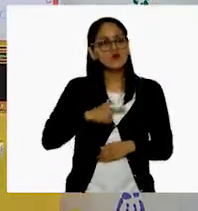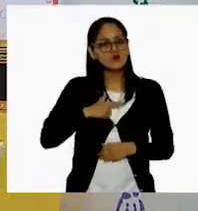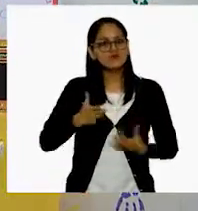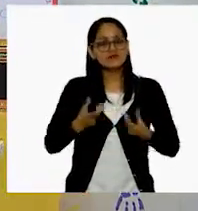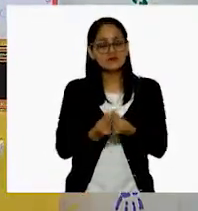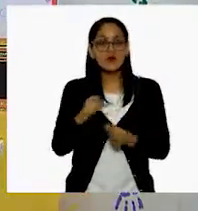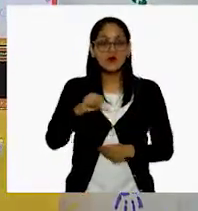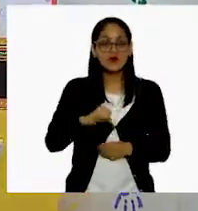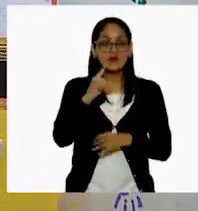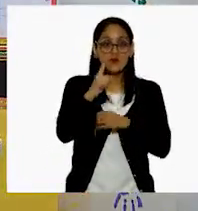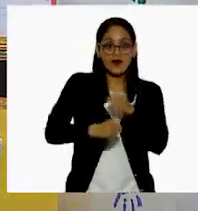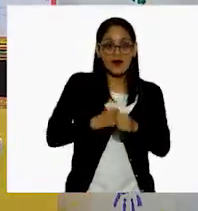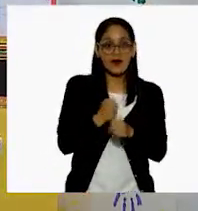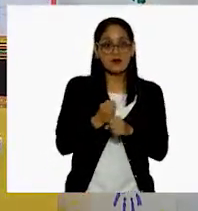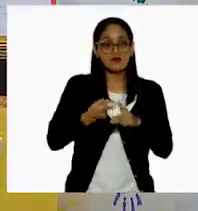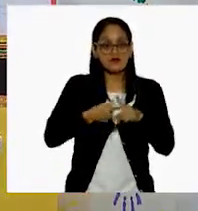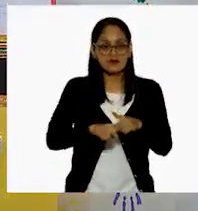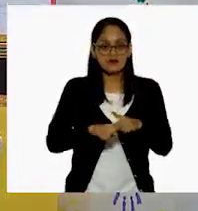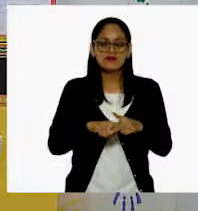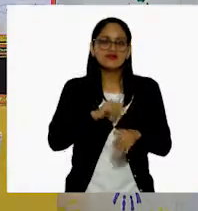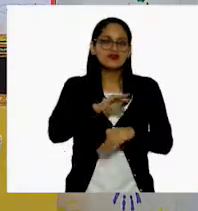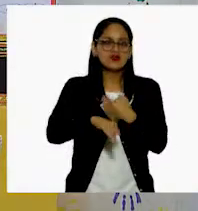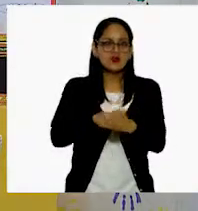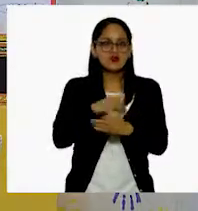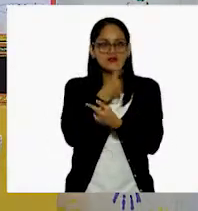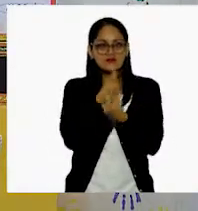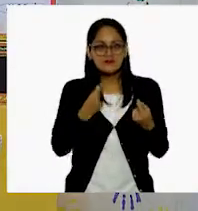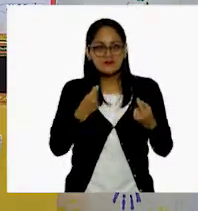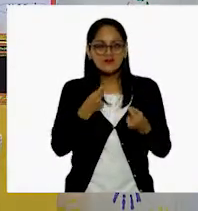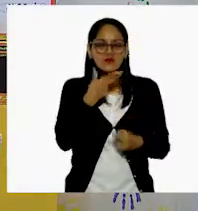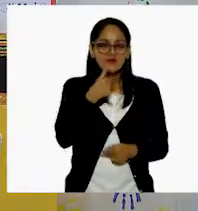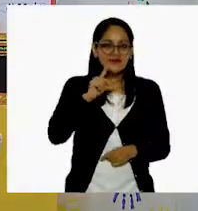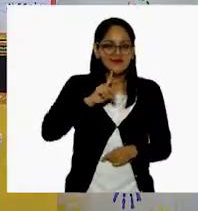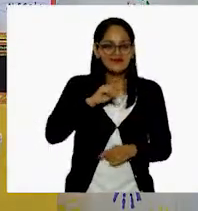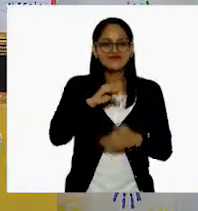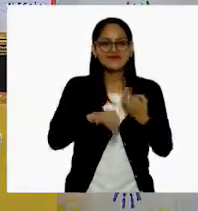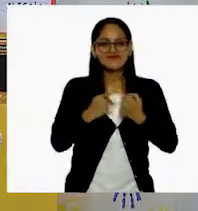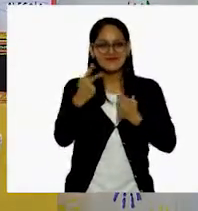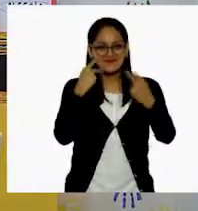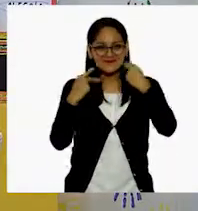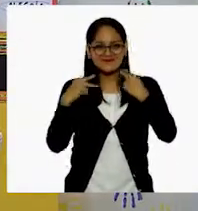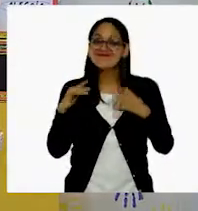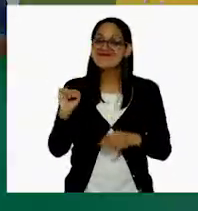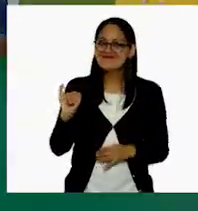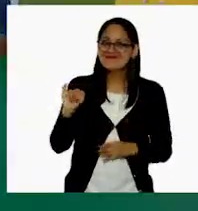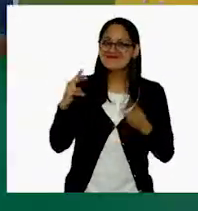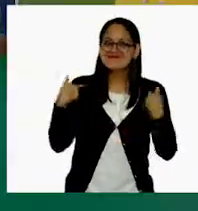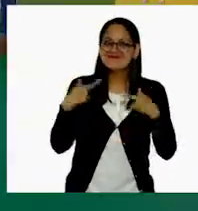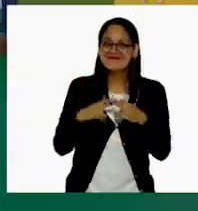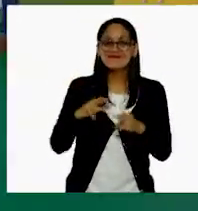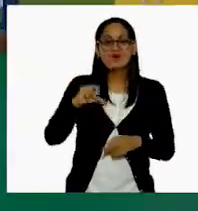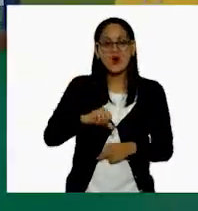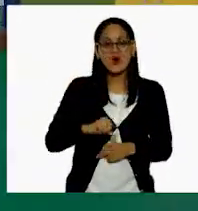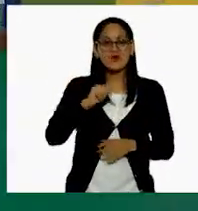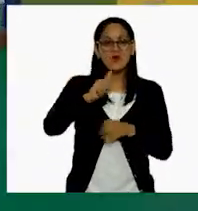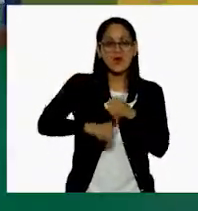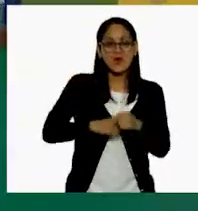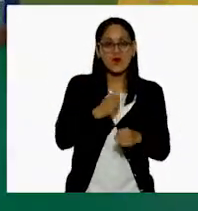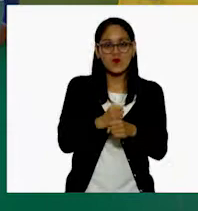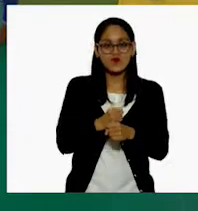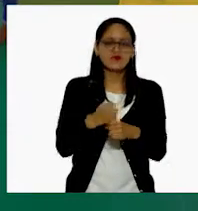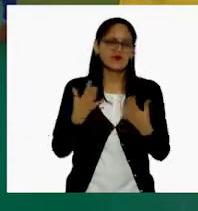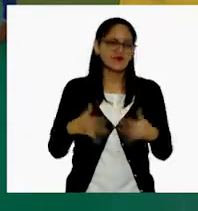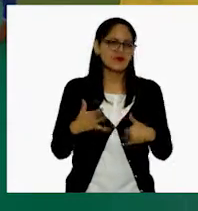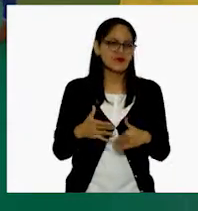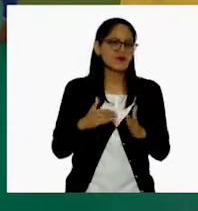iniciar este nuevo ciclo escolar al lado de todas las niñas y los niños que nos ven. Sí, sí, maestra. Un ciclo escolar lleno de mil